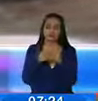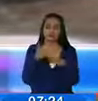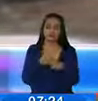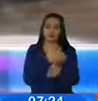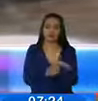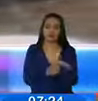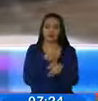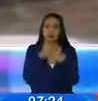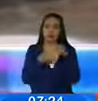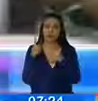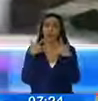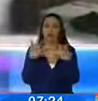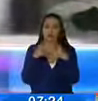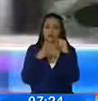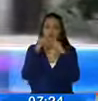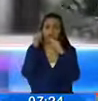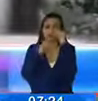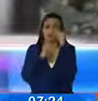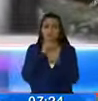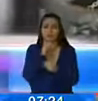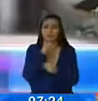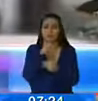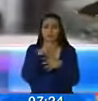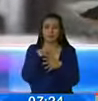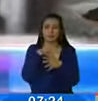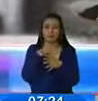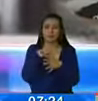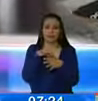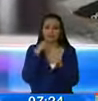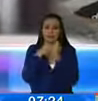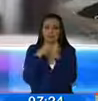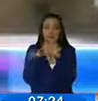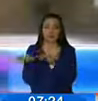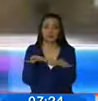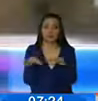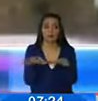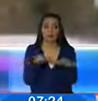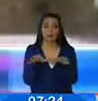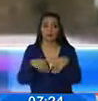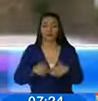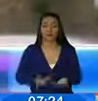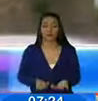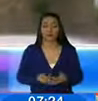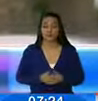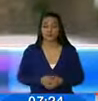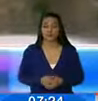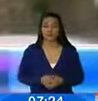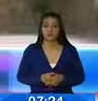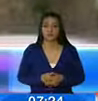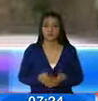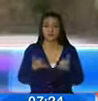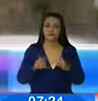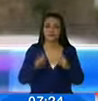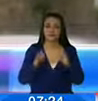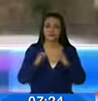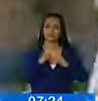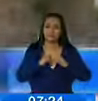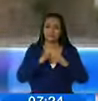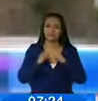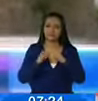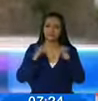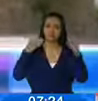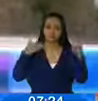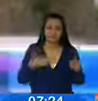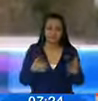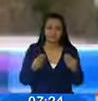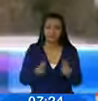pendientes, especialmente en sectores afectados por el terremoto de abril pasado. Es seguir trabajando con calidez y sobre todo con calidad